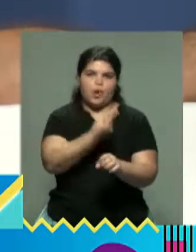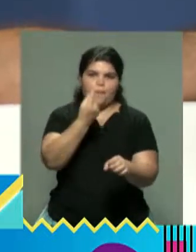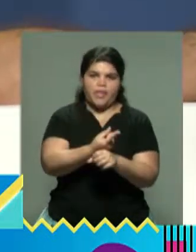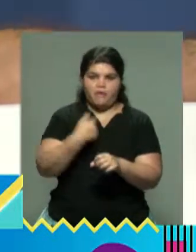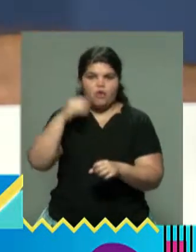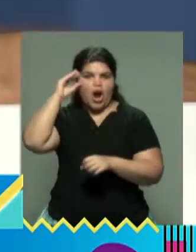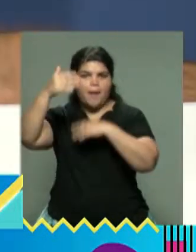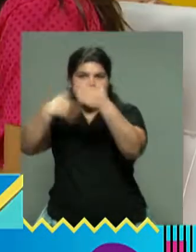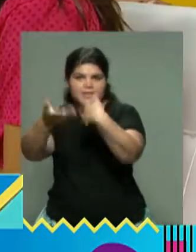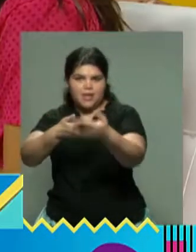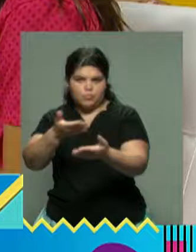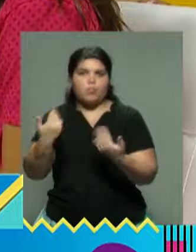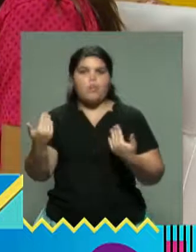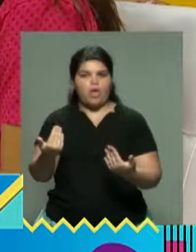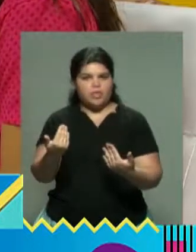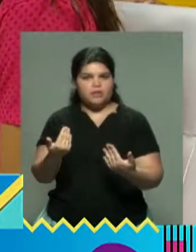te da para